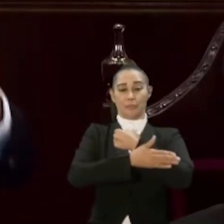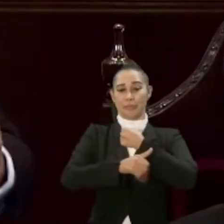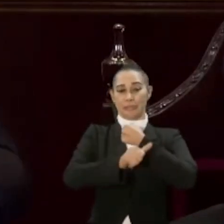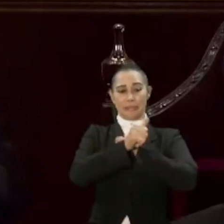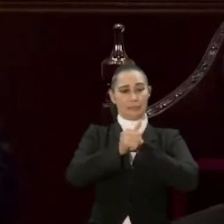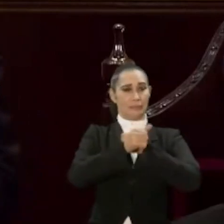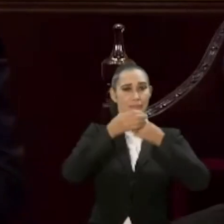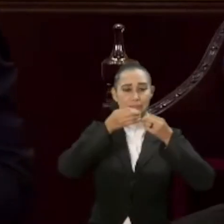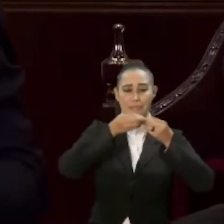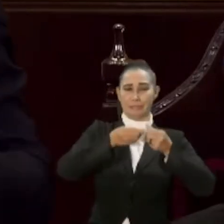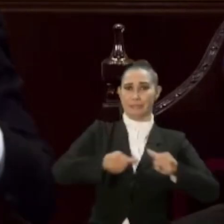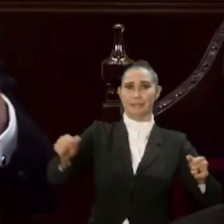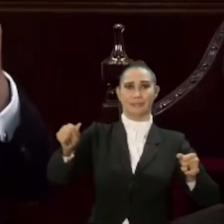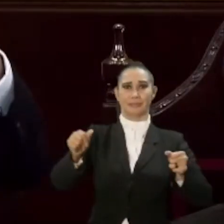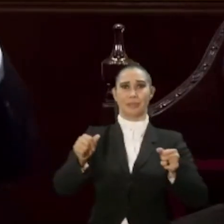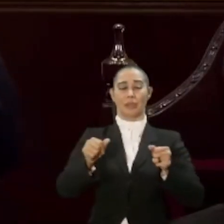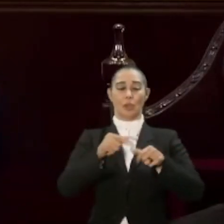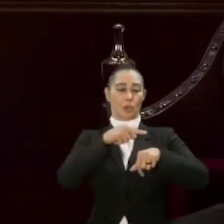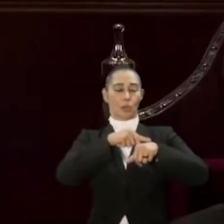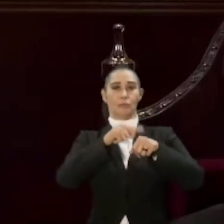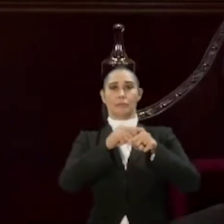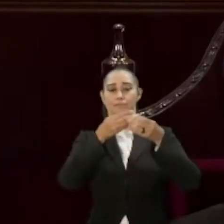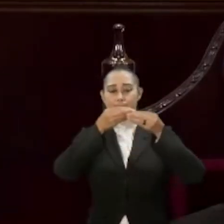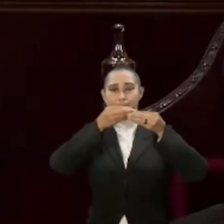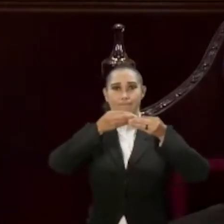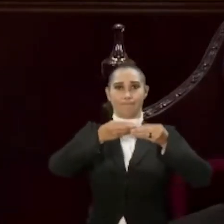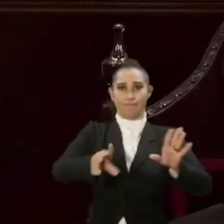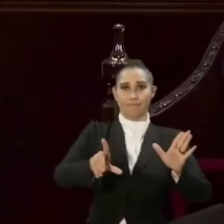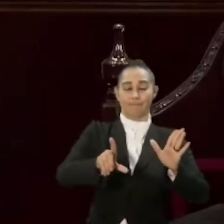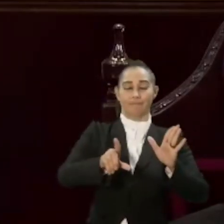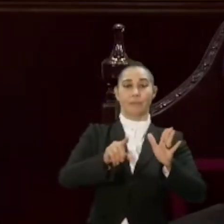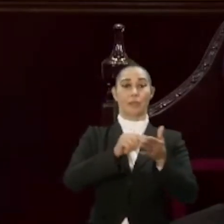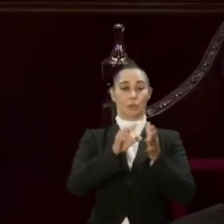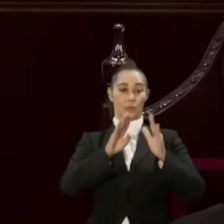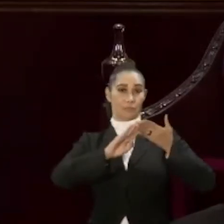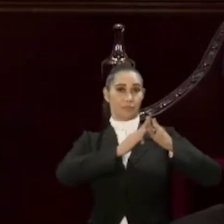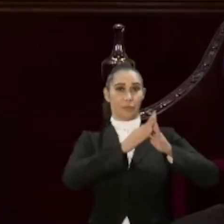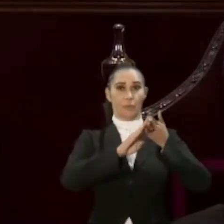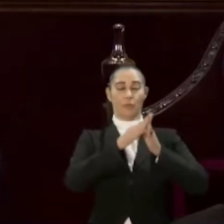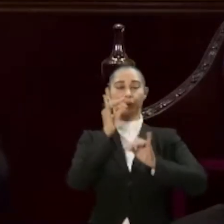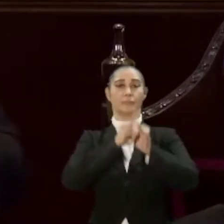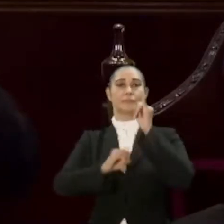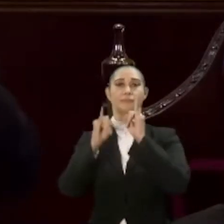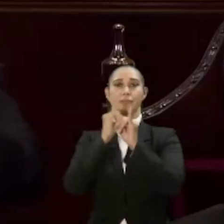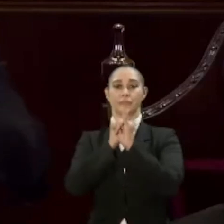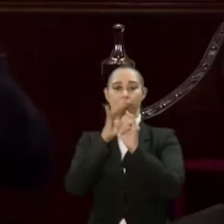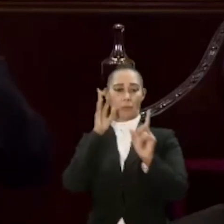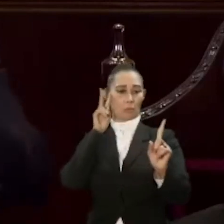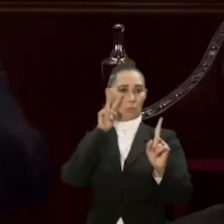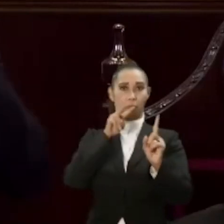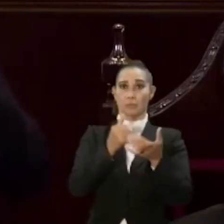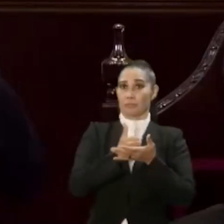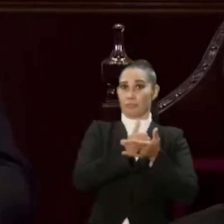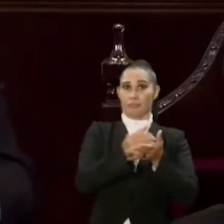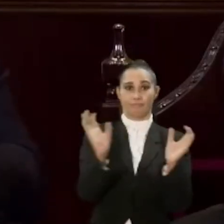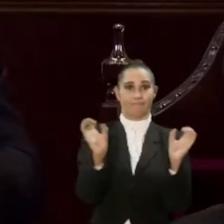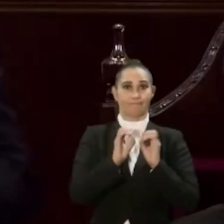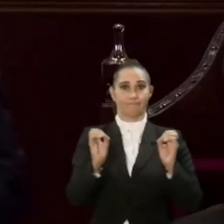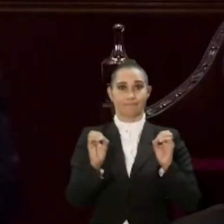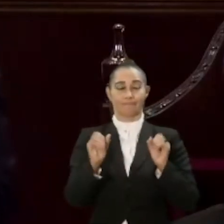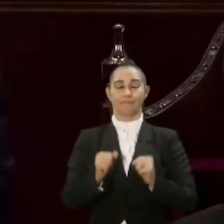las crisis, con un Estado colapsado y una comunidad internacional que no termina en